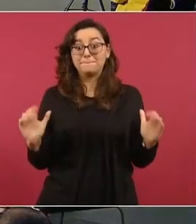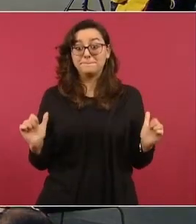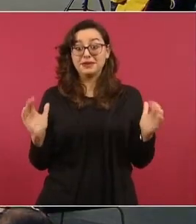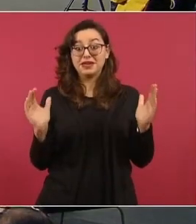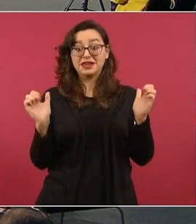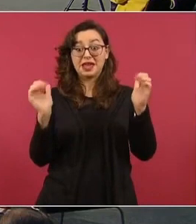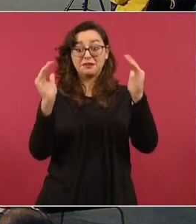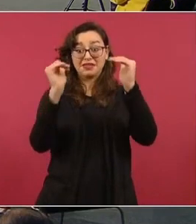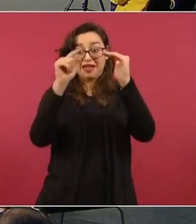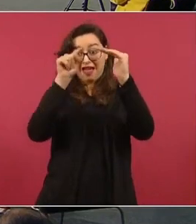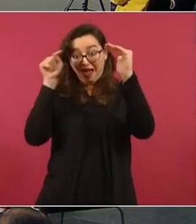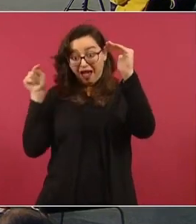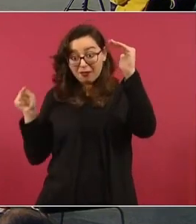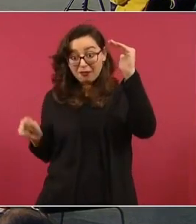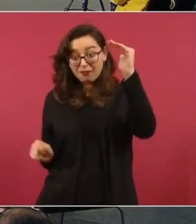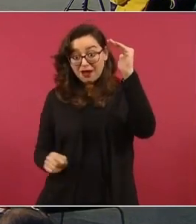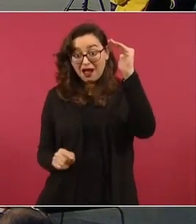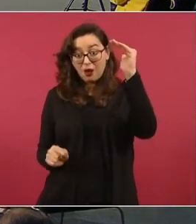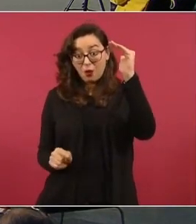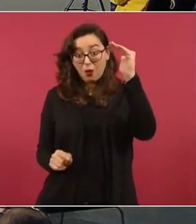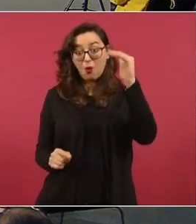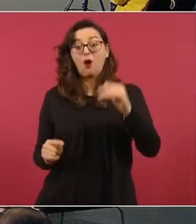Esto es una joya, esto